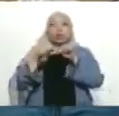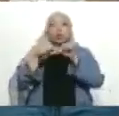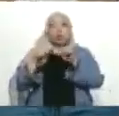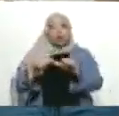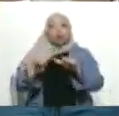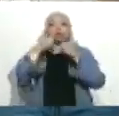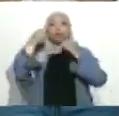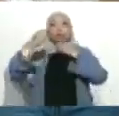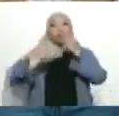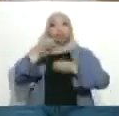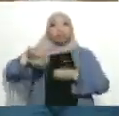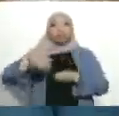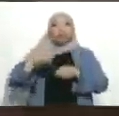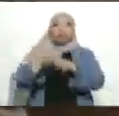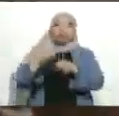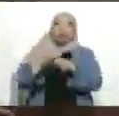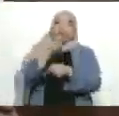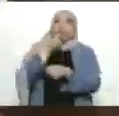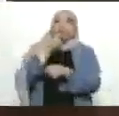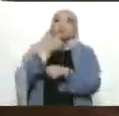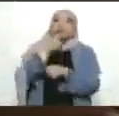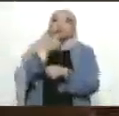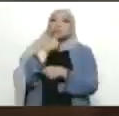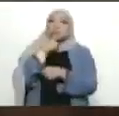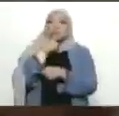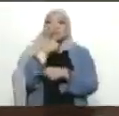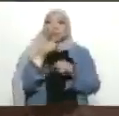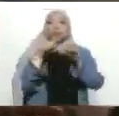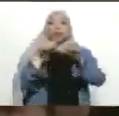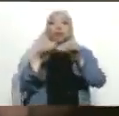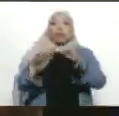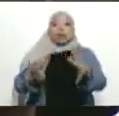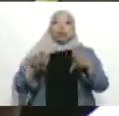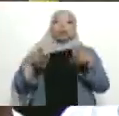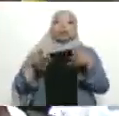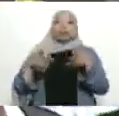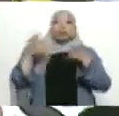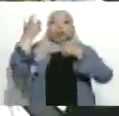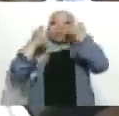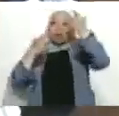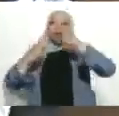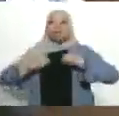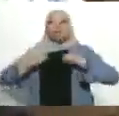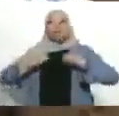seguir construyendo esta patria hermosa y vamos a seguir venciendo. ¡Chávez vive!